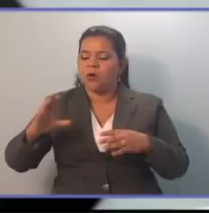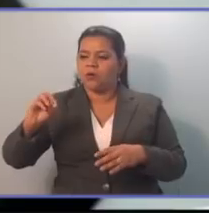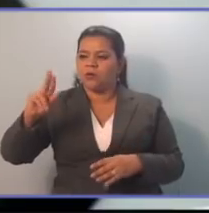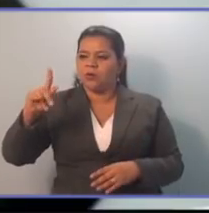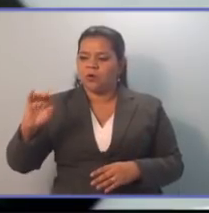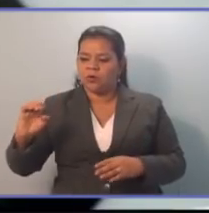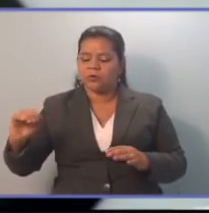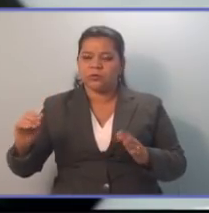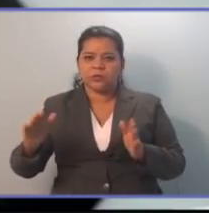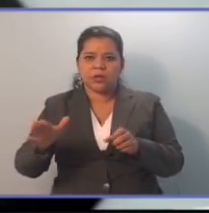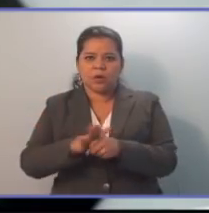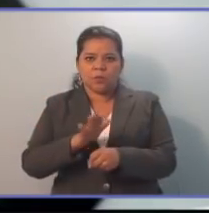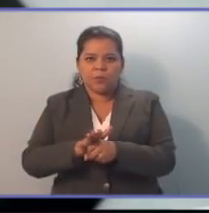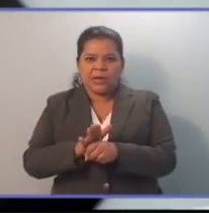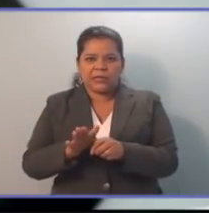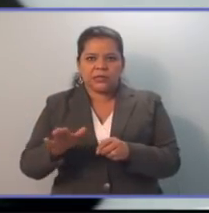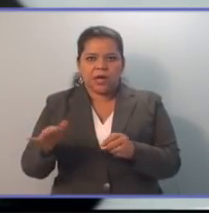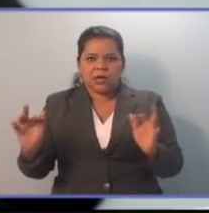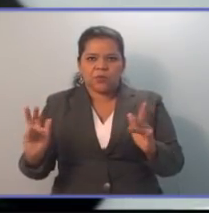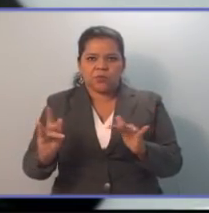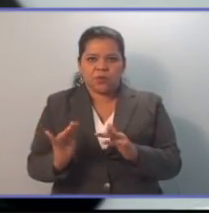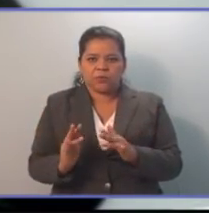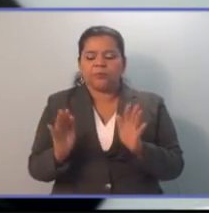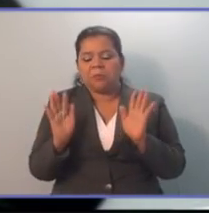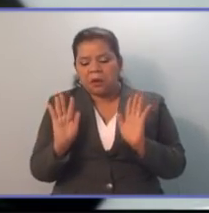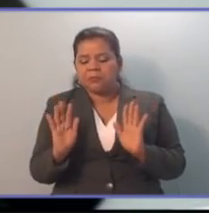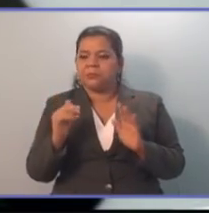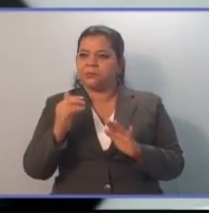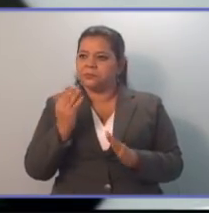incluso daría hasta